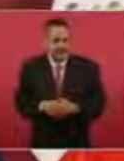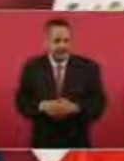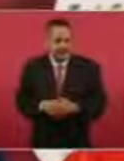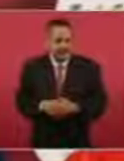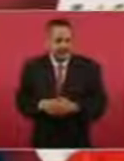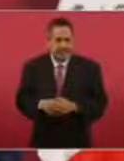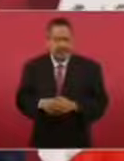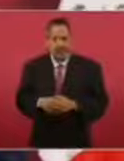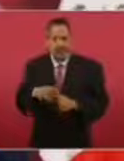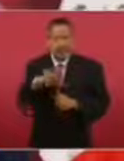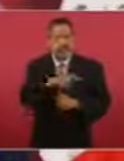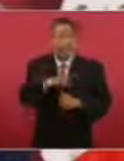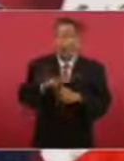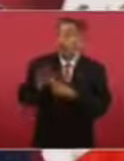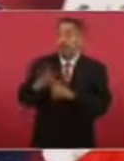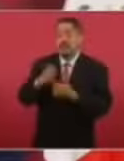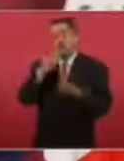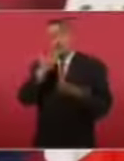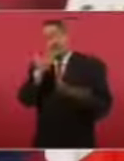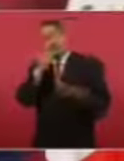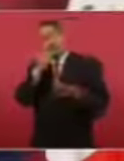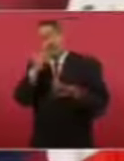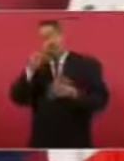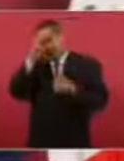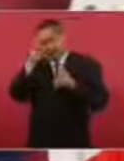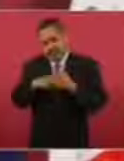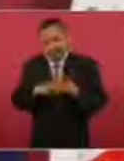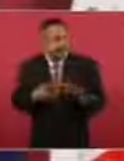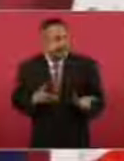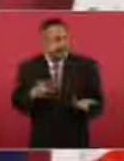poniendo de ejemplo Europa,